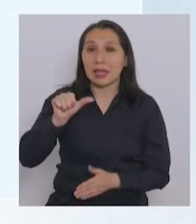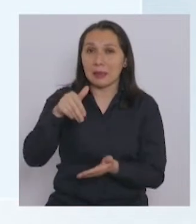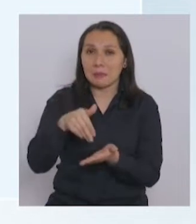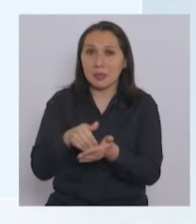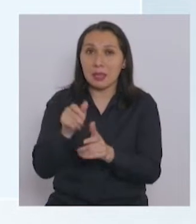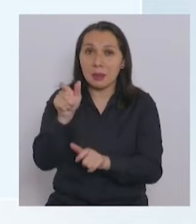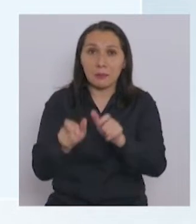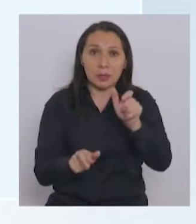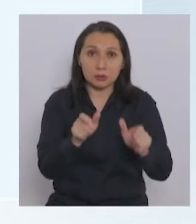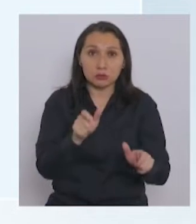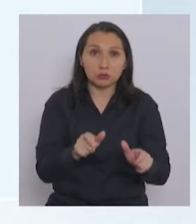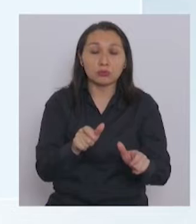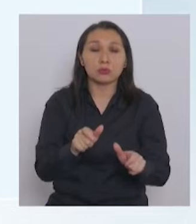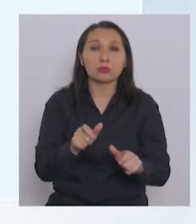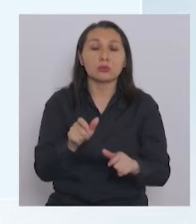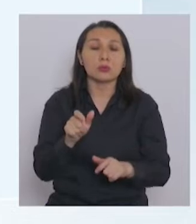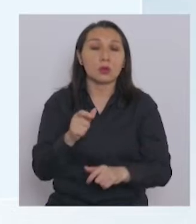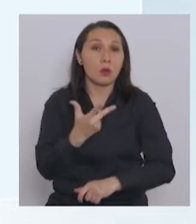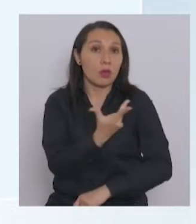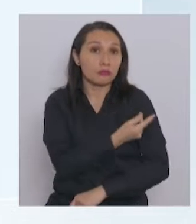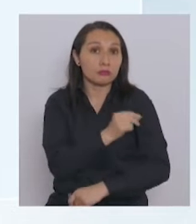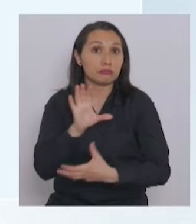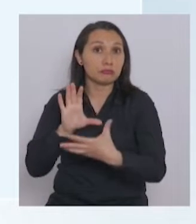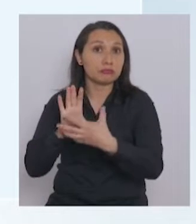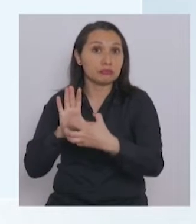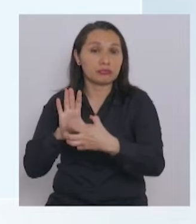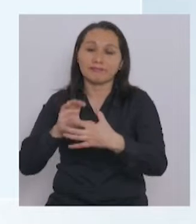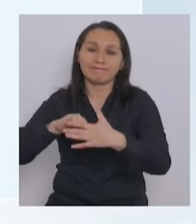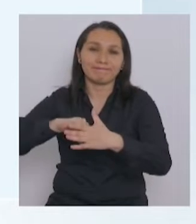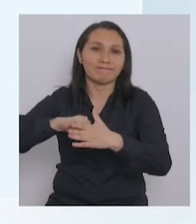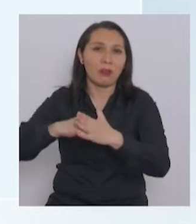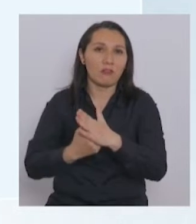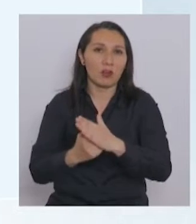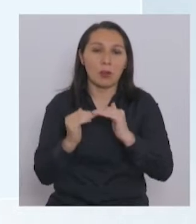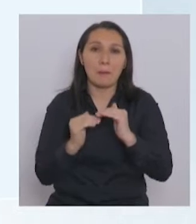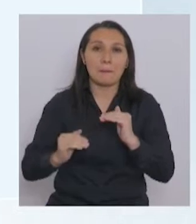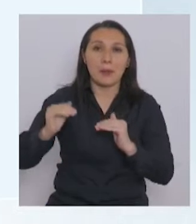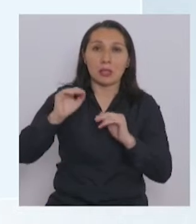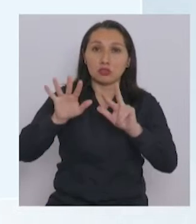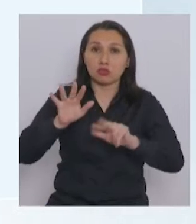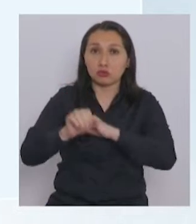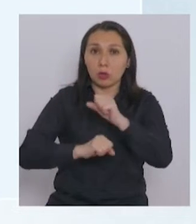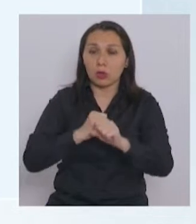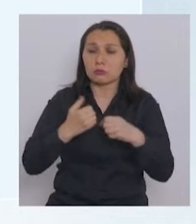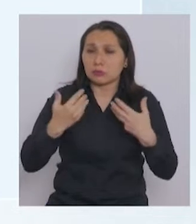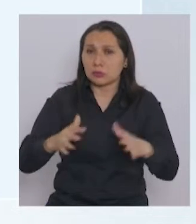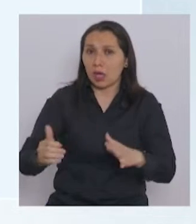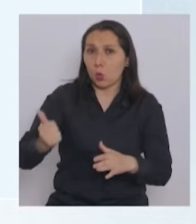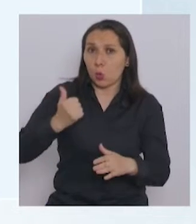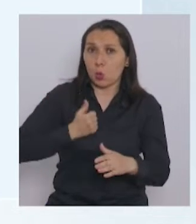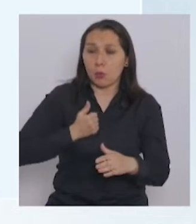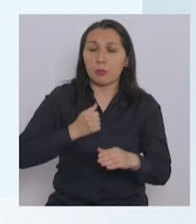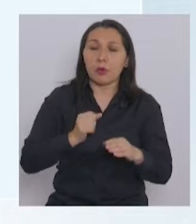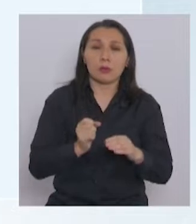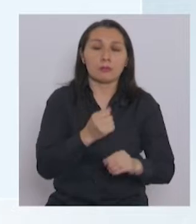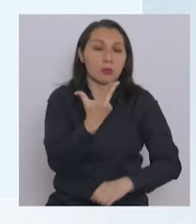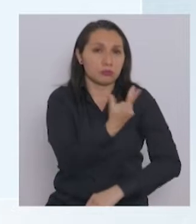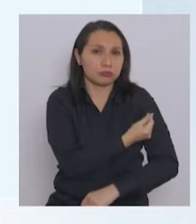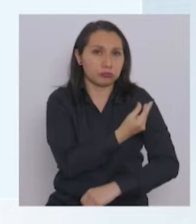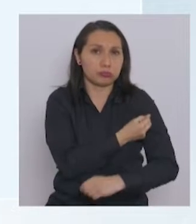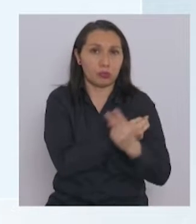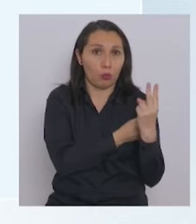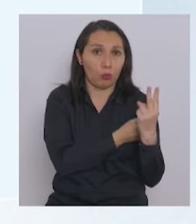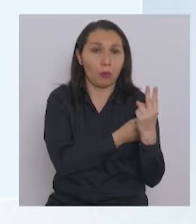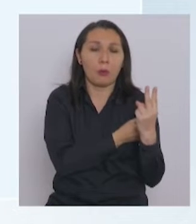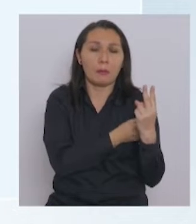956.000 personas con pases de movilidad bloqueados, mayores de 18 años que recibieron su esquema de vacunación primario hace más